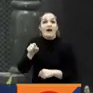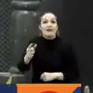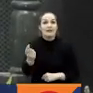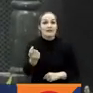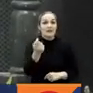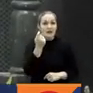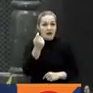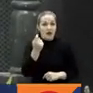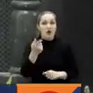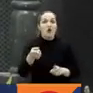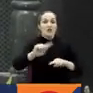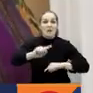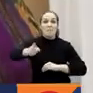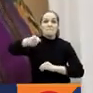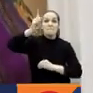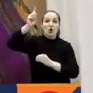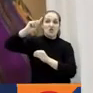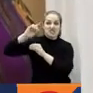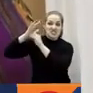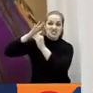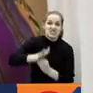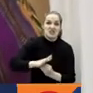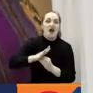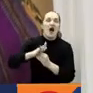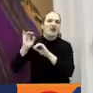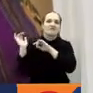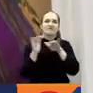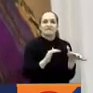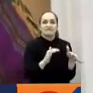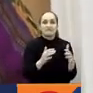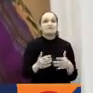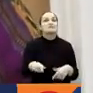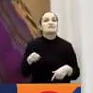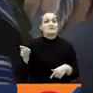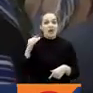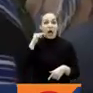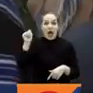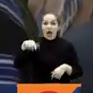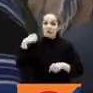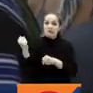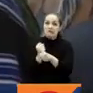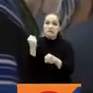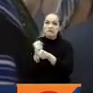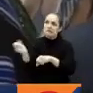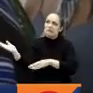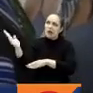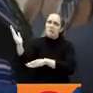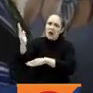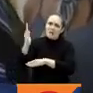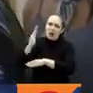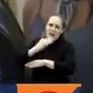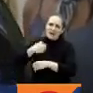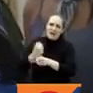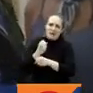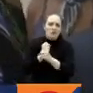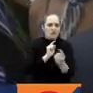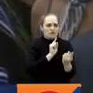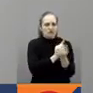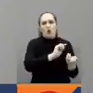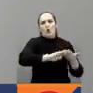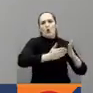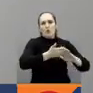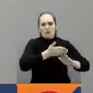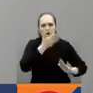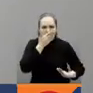de persecución política. La agenda ha sido apretada para el Premio Nobel. También estuvo reunida con comunidades indígenas